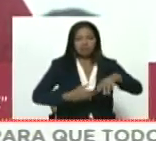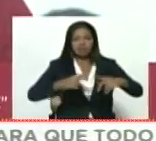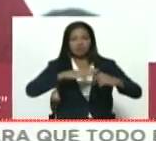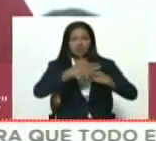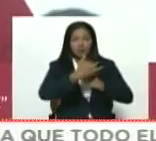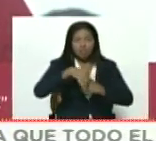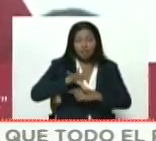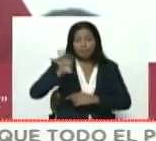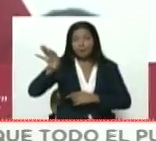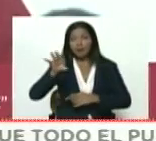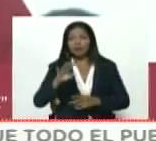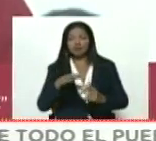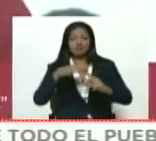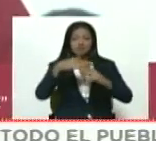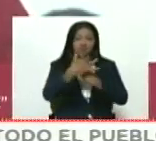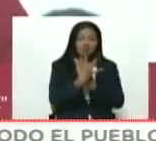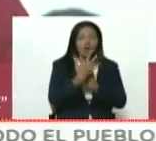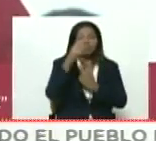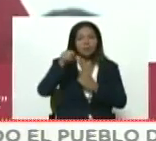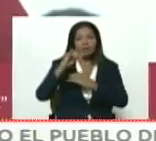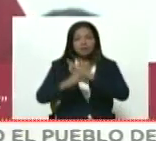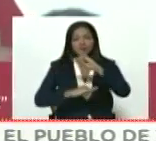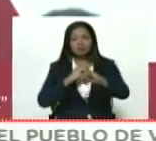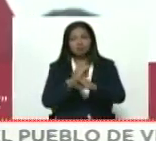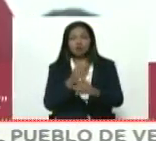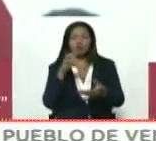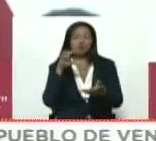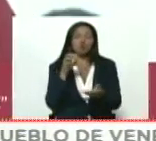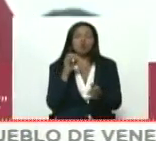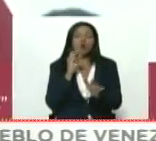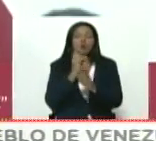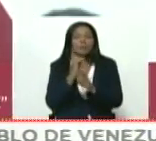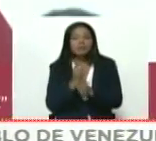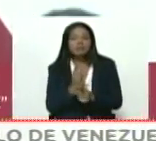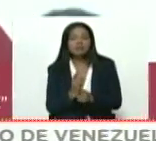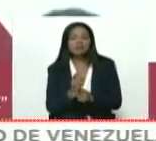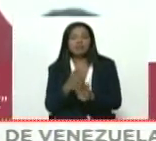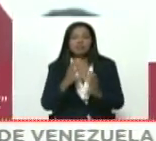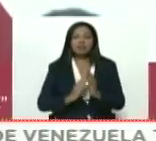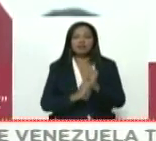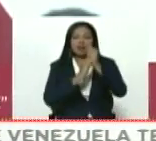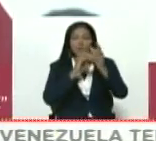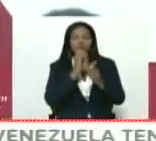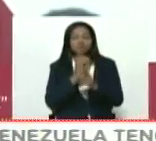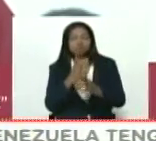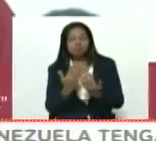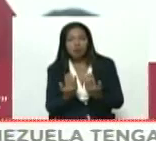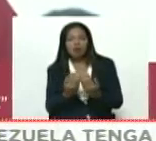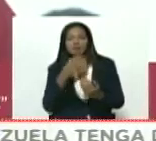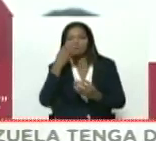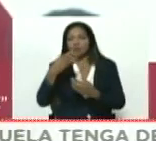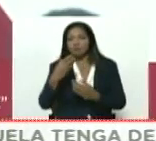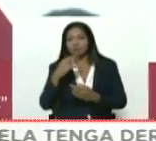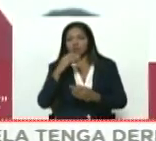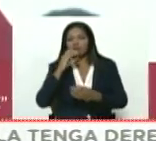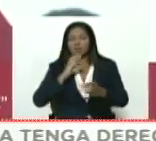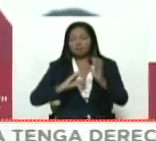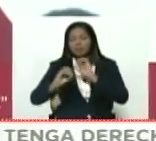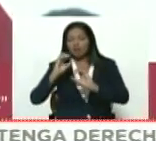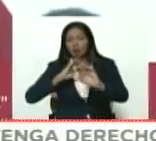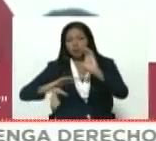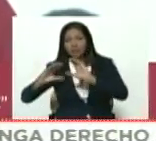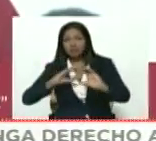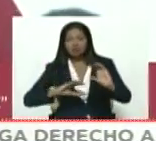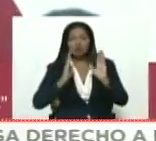nuestro país y coyuntura internacional, concursos de liderazgo, concursos de oratoria, la formación para la gestión del gobierno bolivariano,